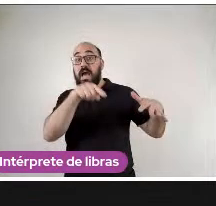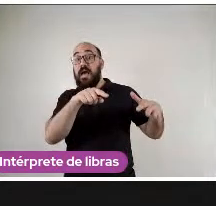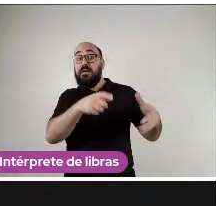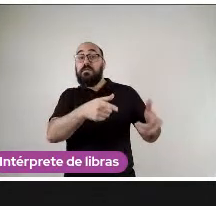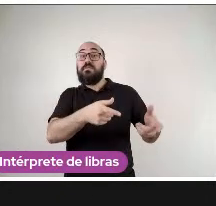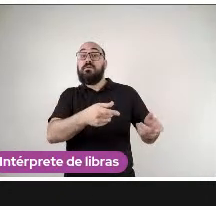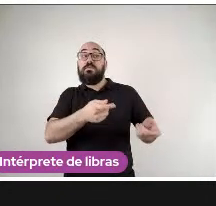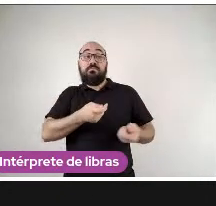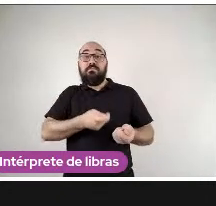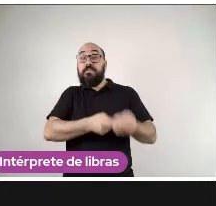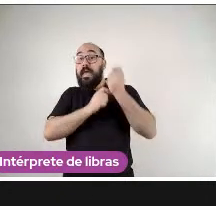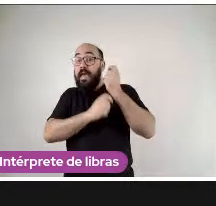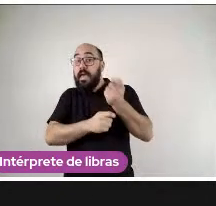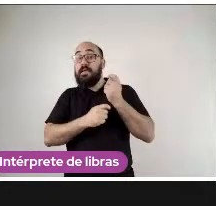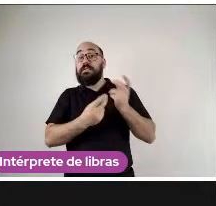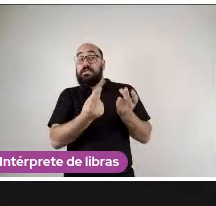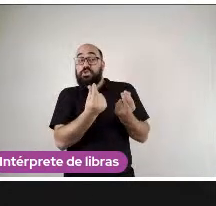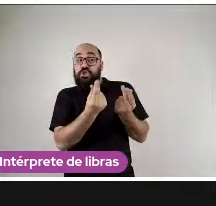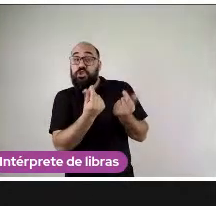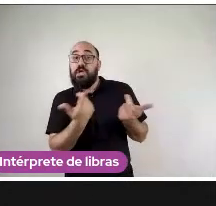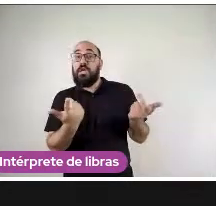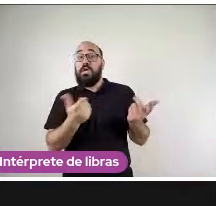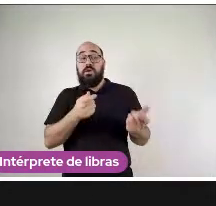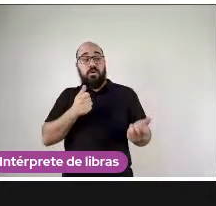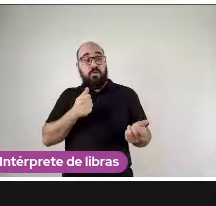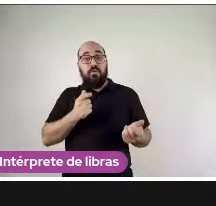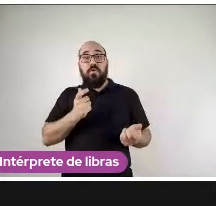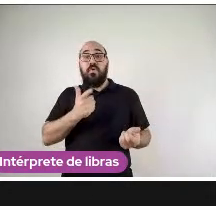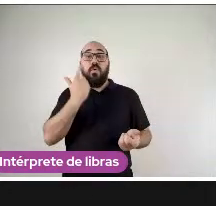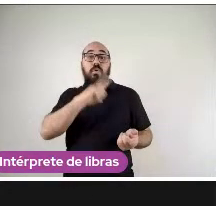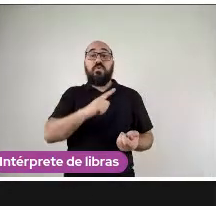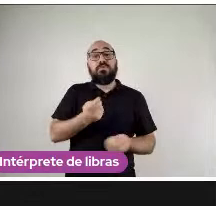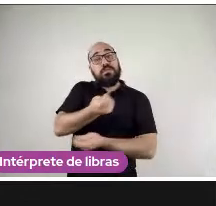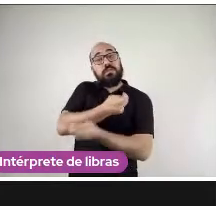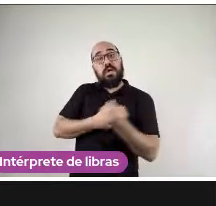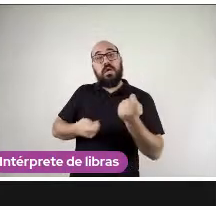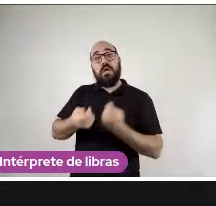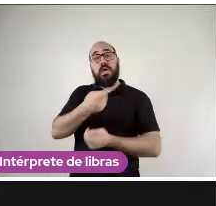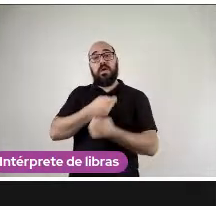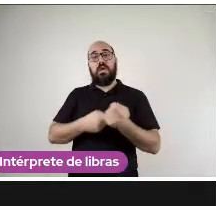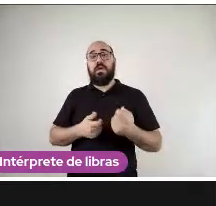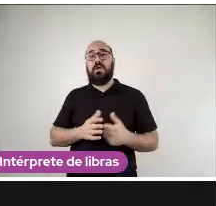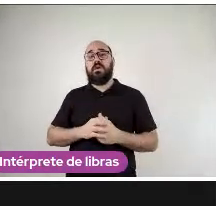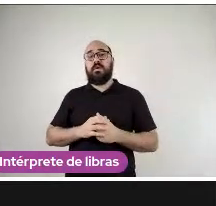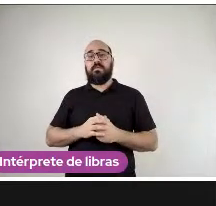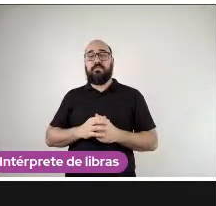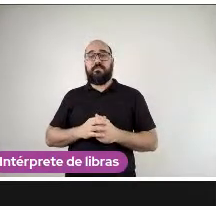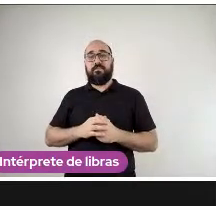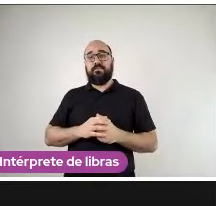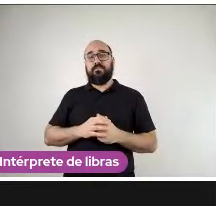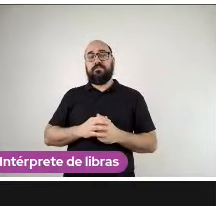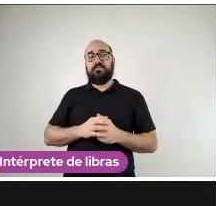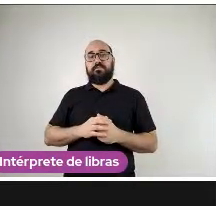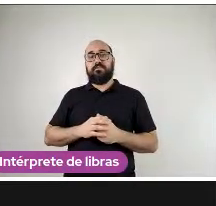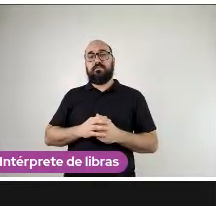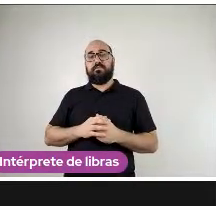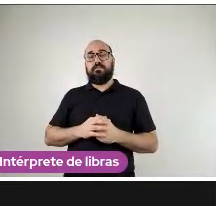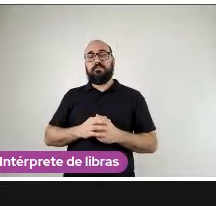de cetáceos, a nivel de ocio, simplemente viajando a una